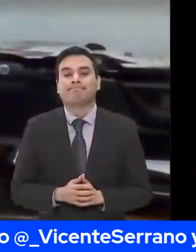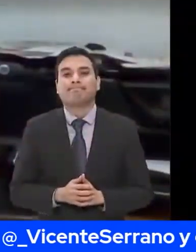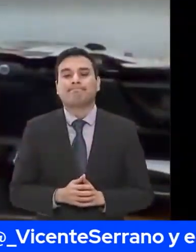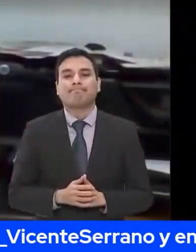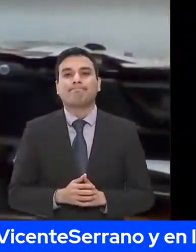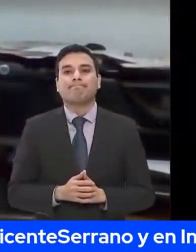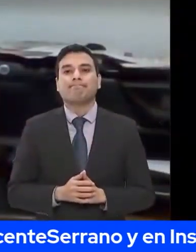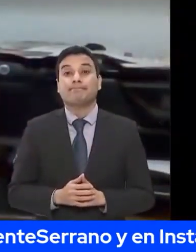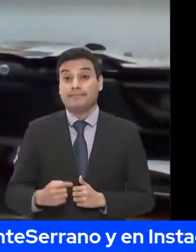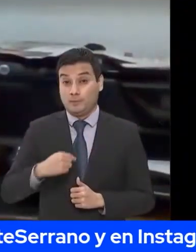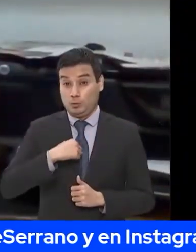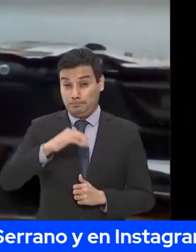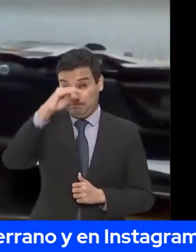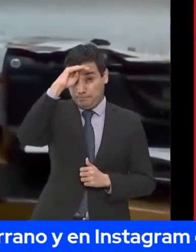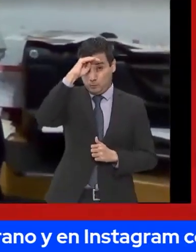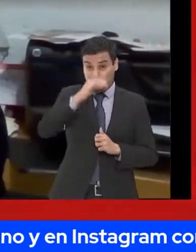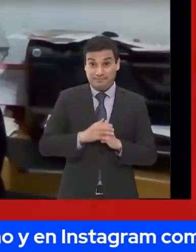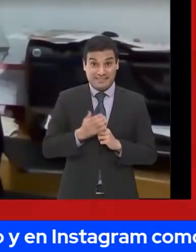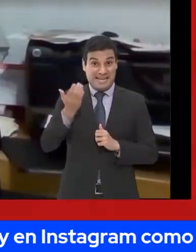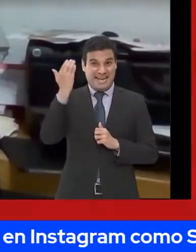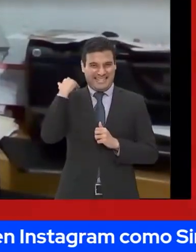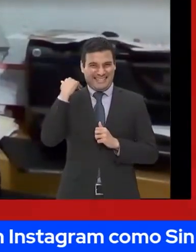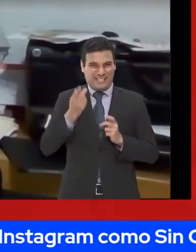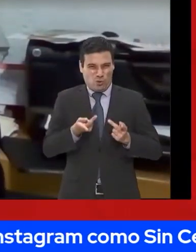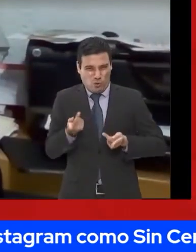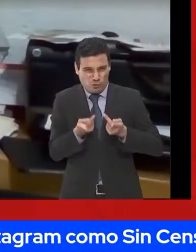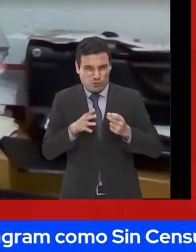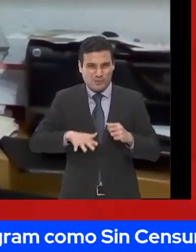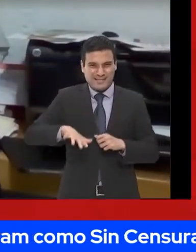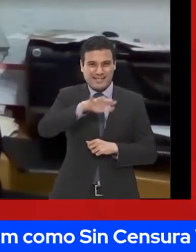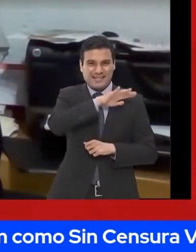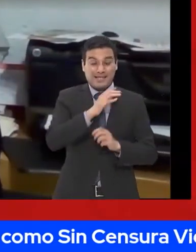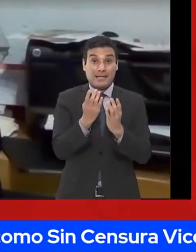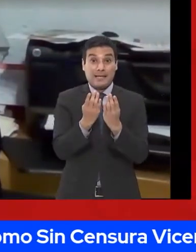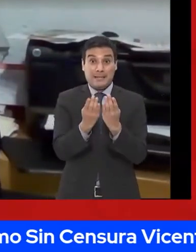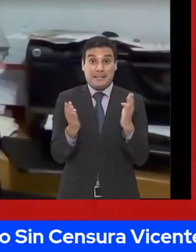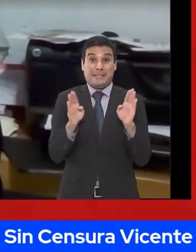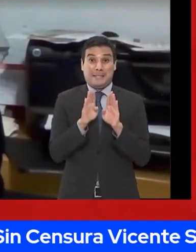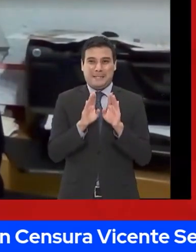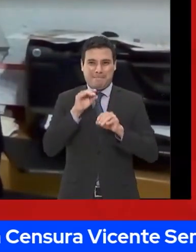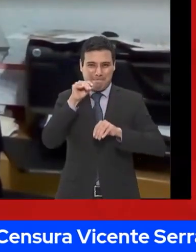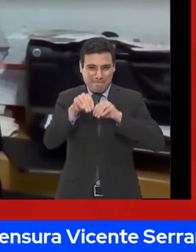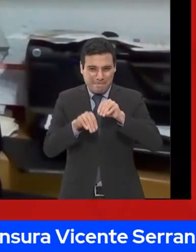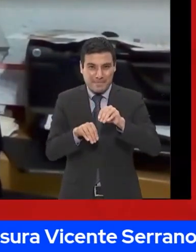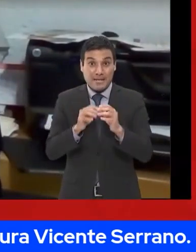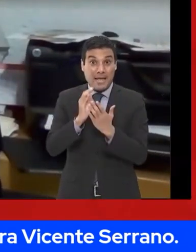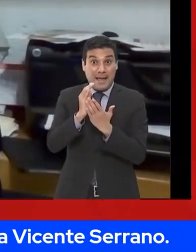solicitado por el INE? Cuando estos funcionarios, bueno, tengo una lista aquí, de